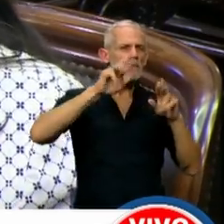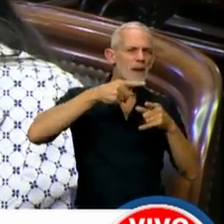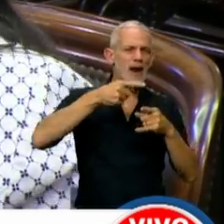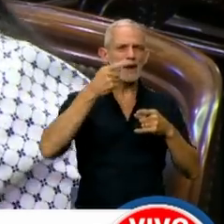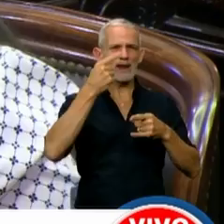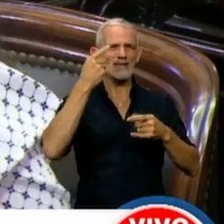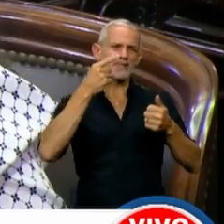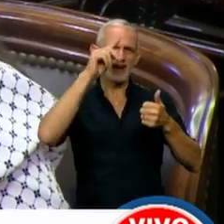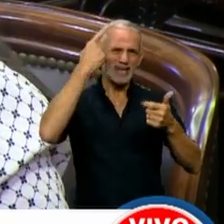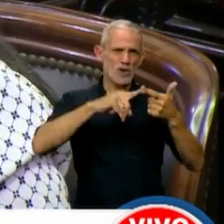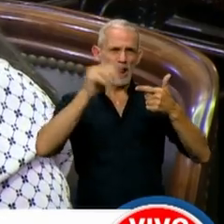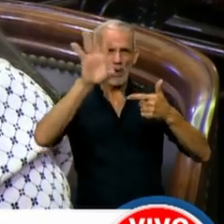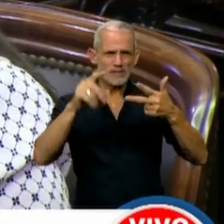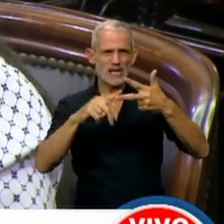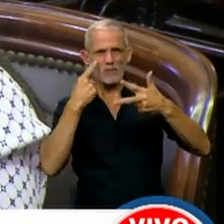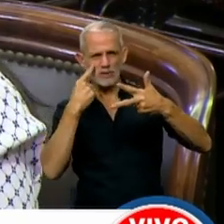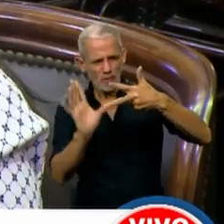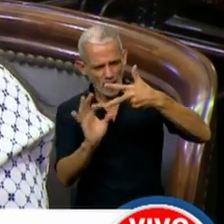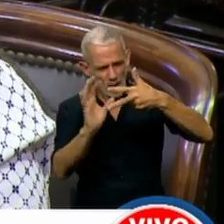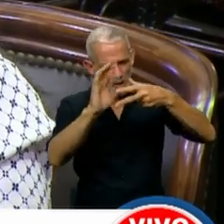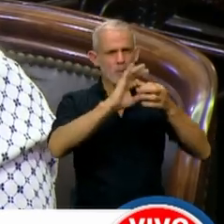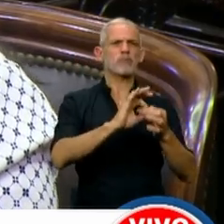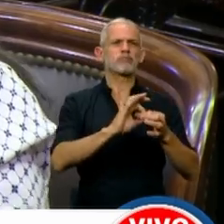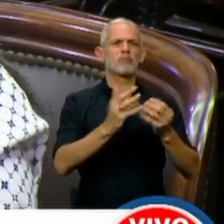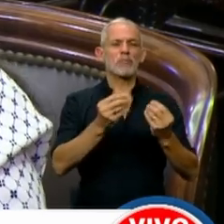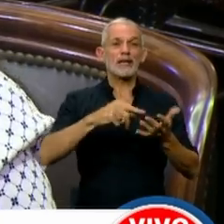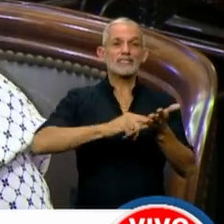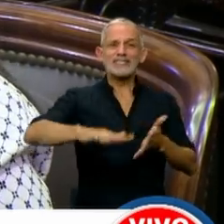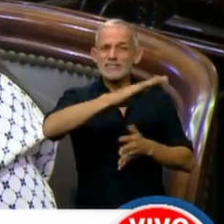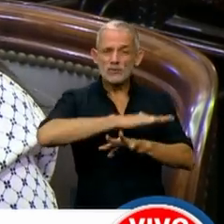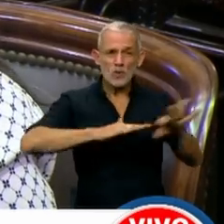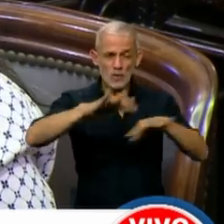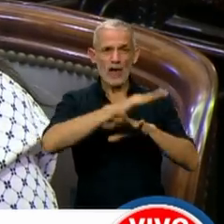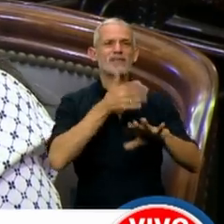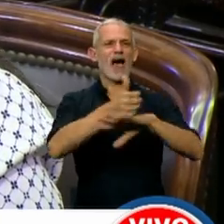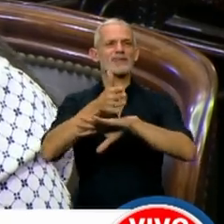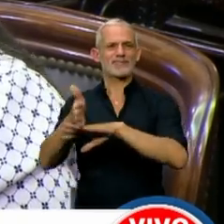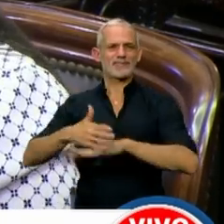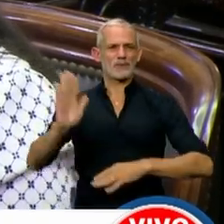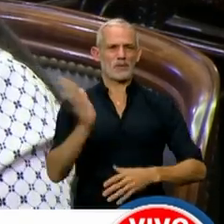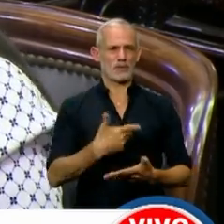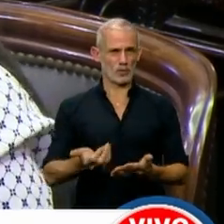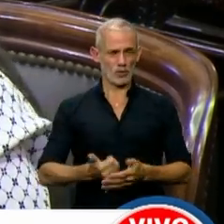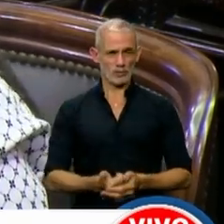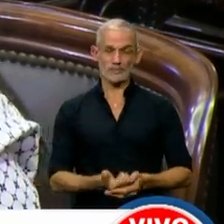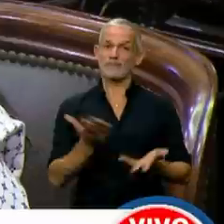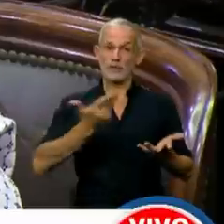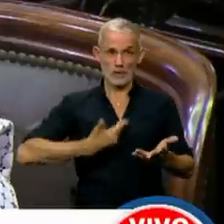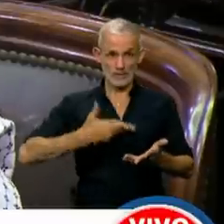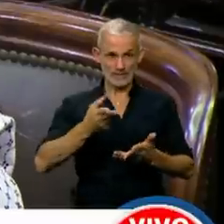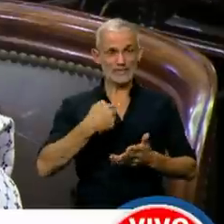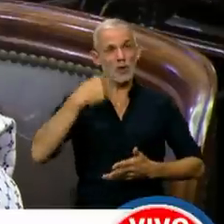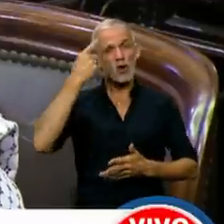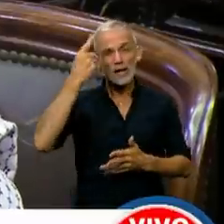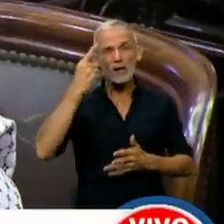provincial el municipal con el fin de lograr ciudades y territorios accesibles señor re presidente